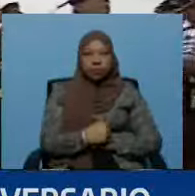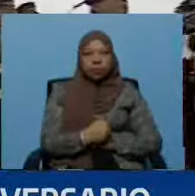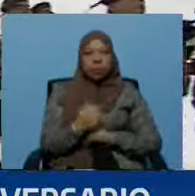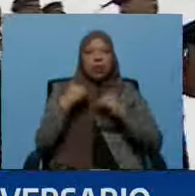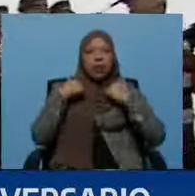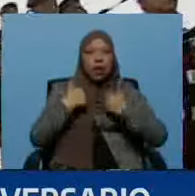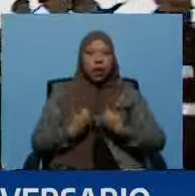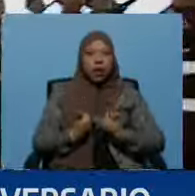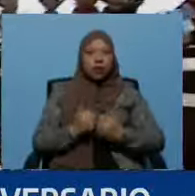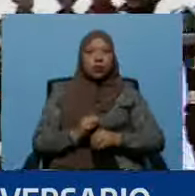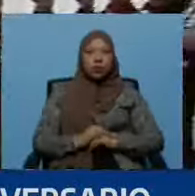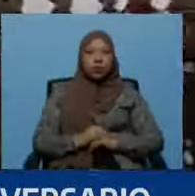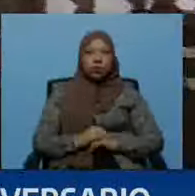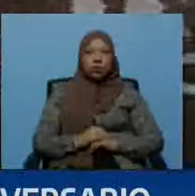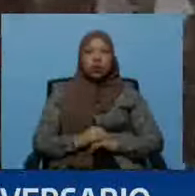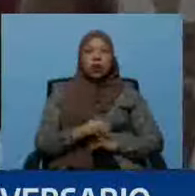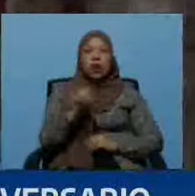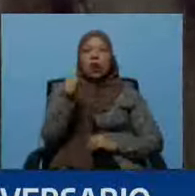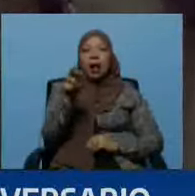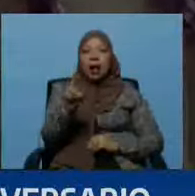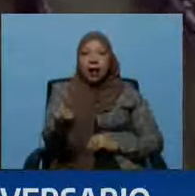¡Descanse! ¡Ar!